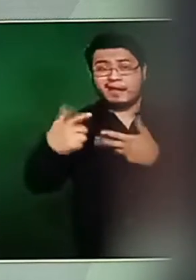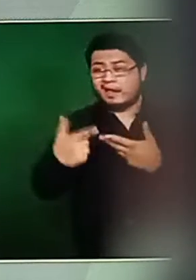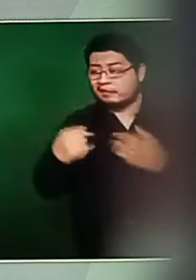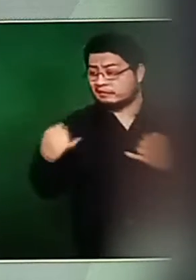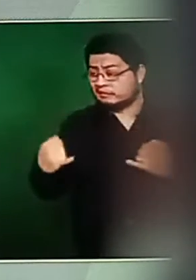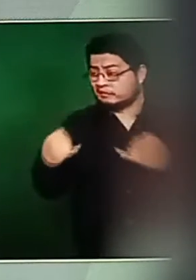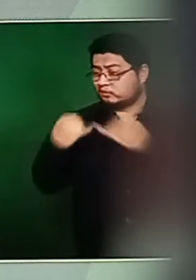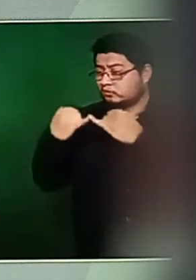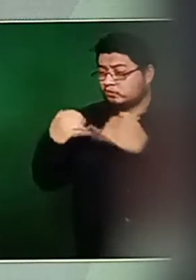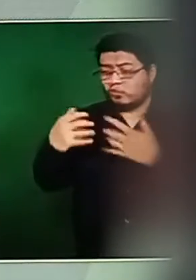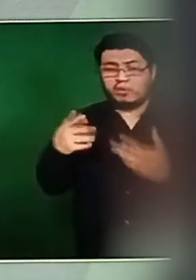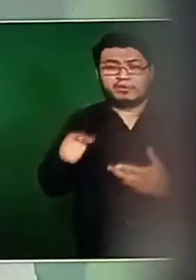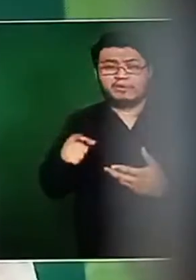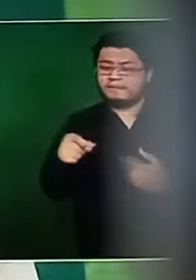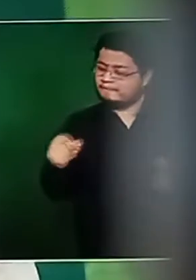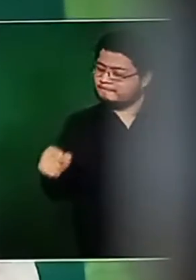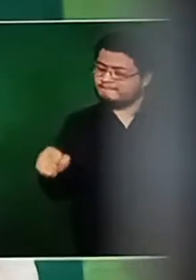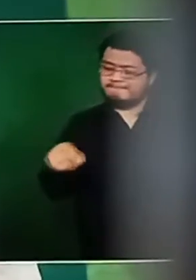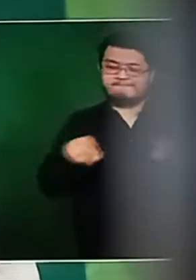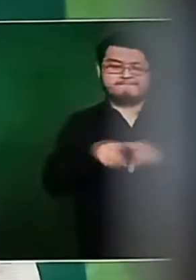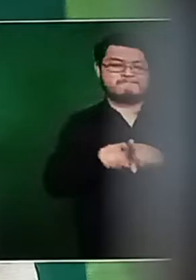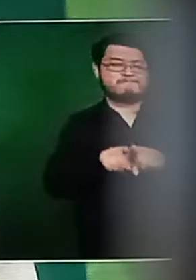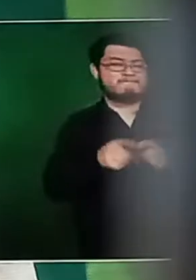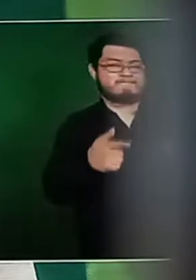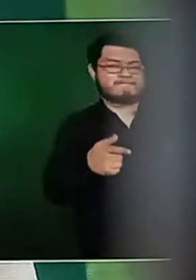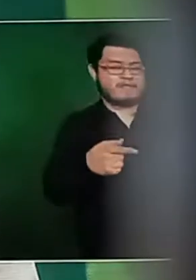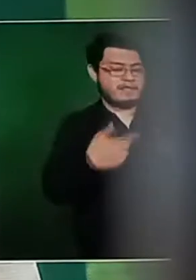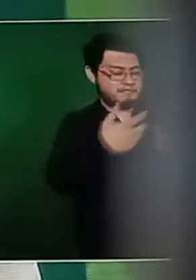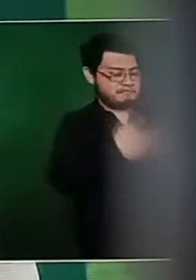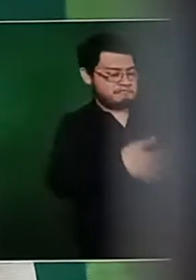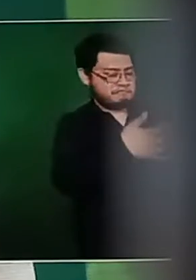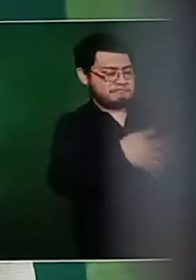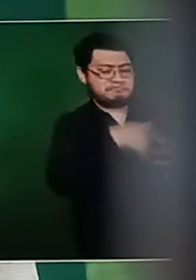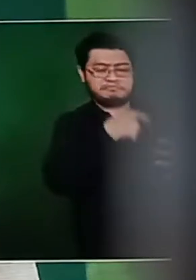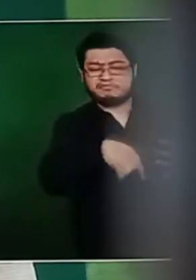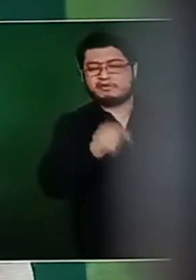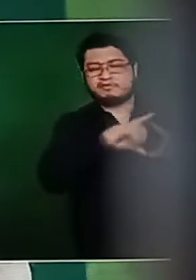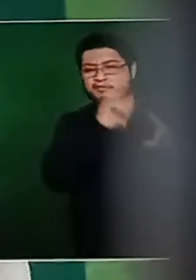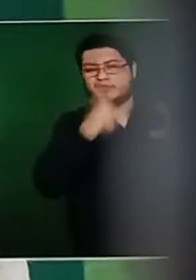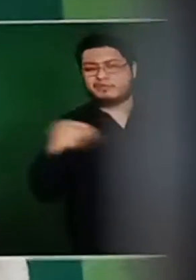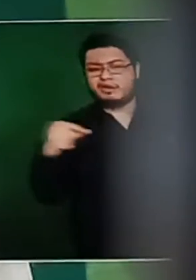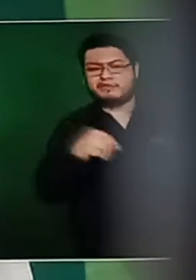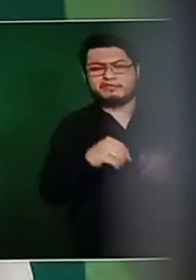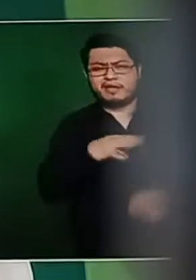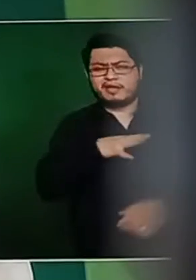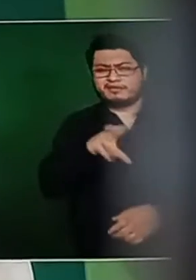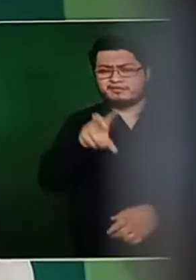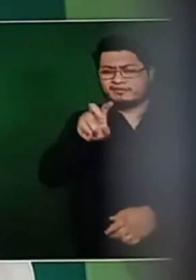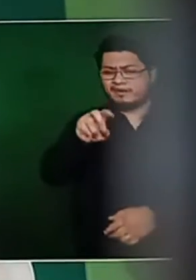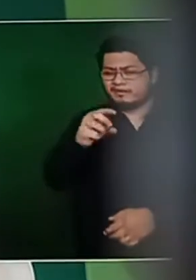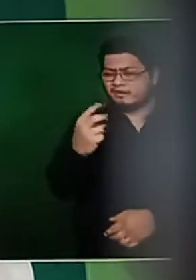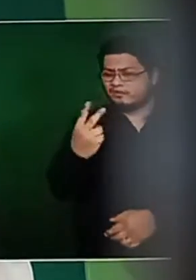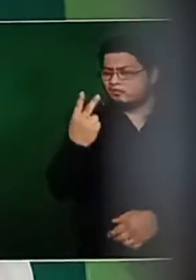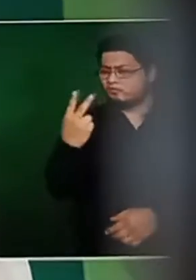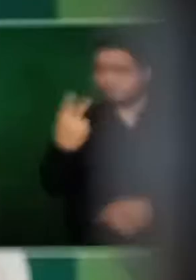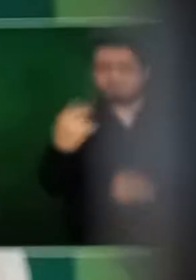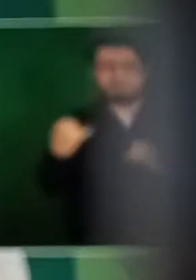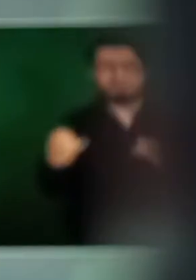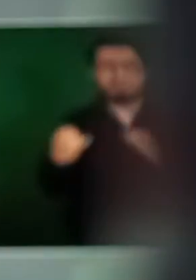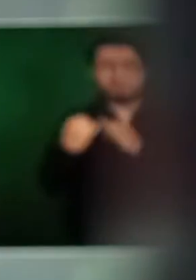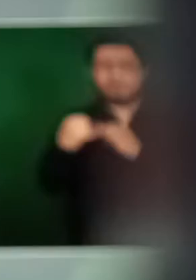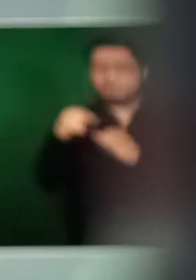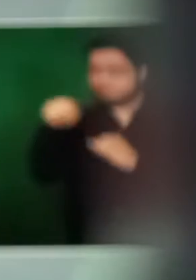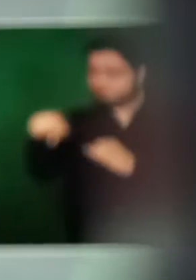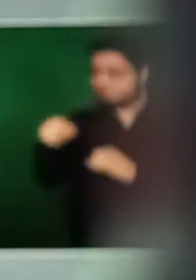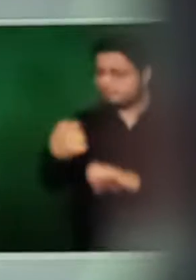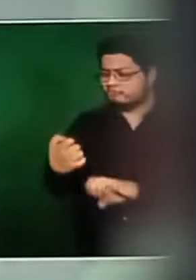estatales igual que el organismo nacional. Entonces hay 32 organismos